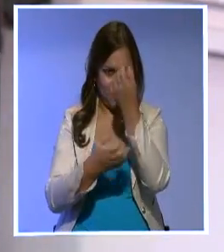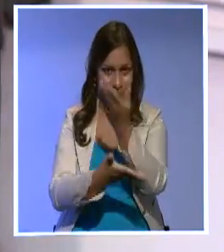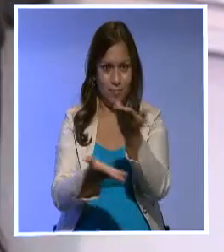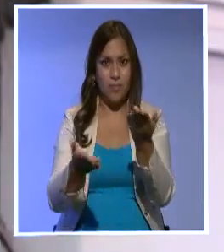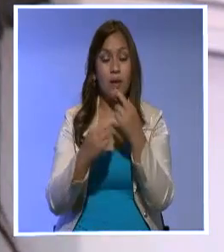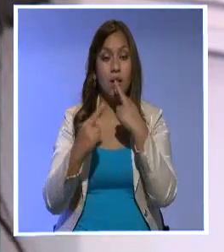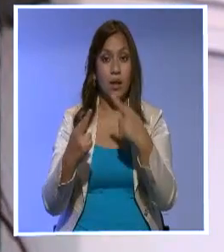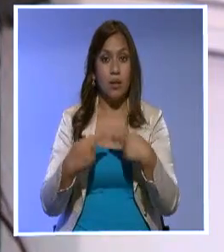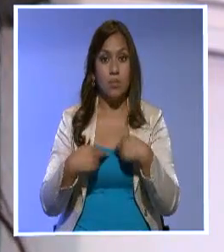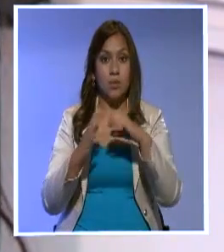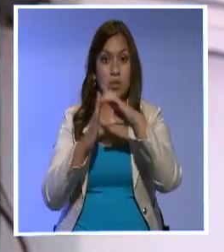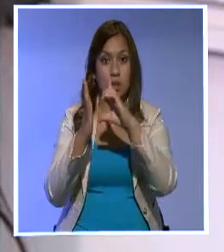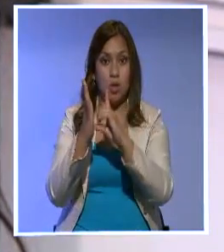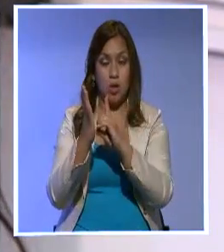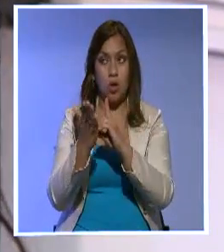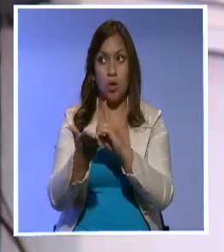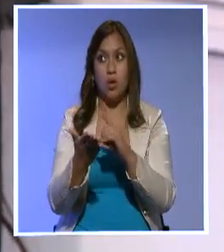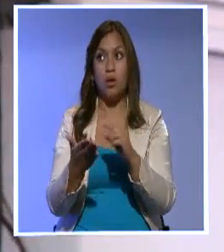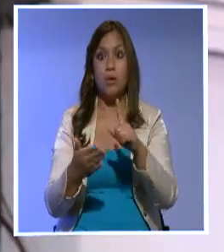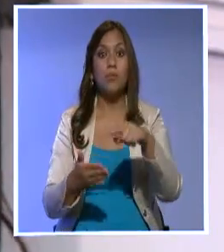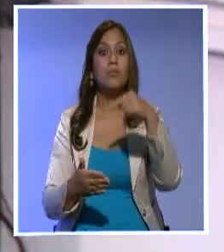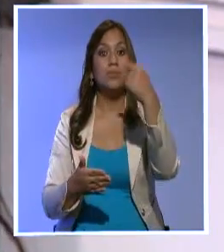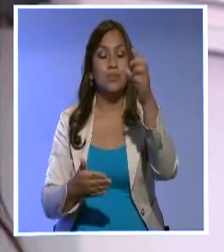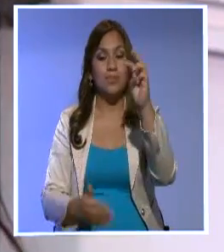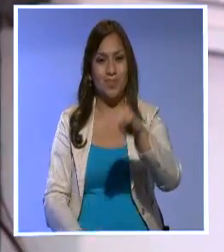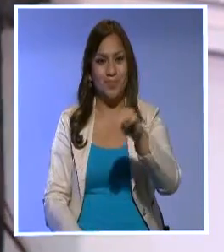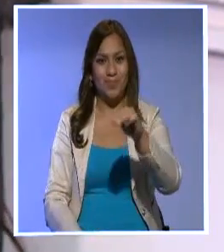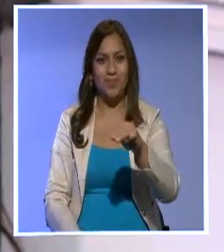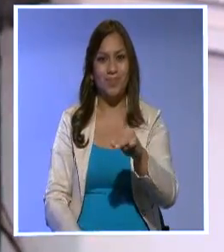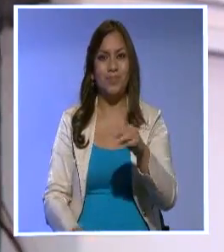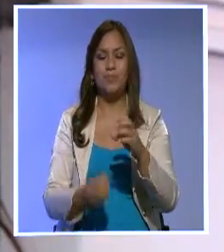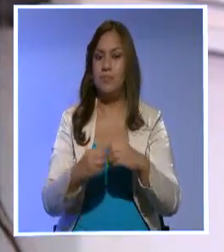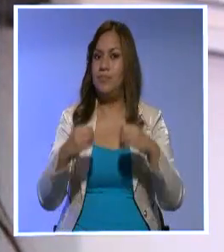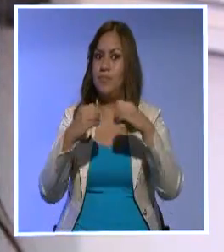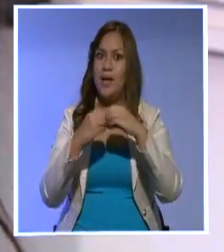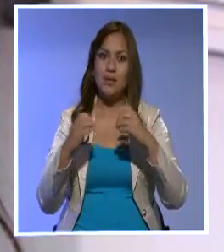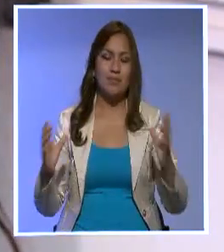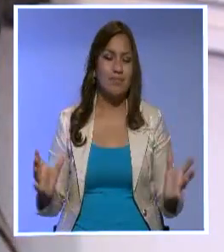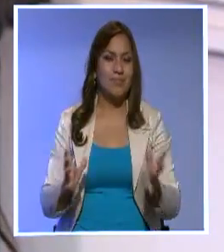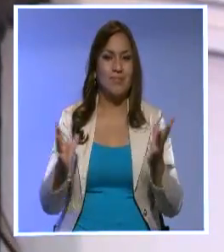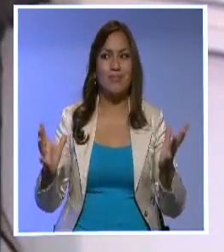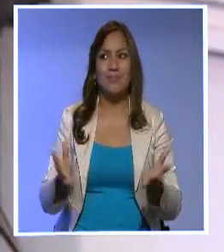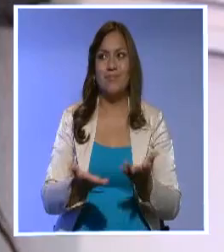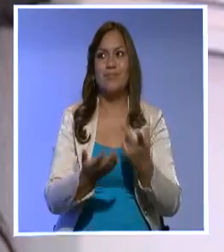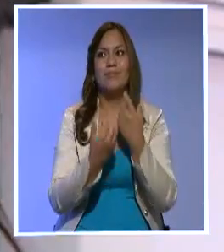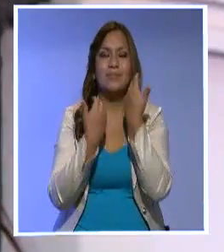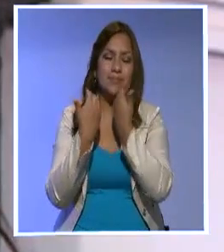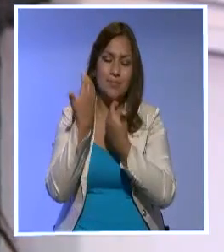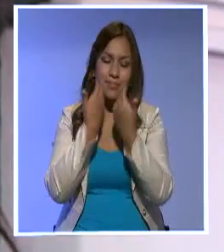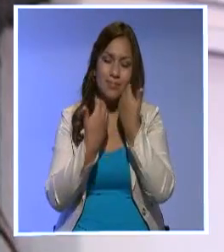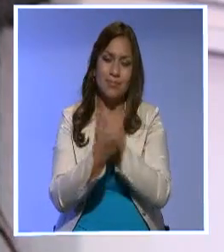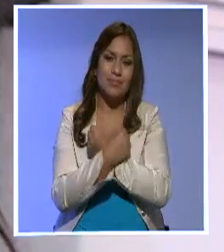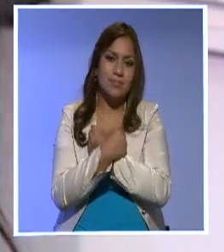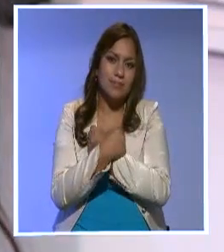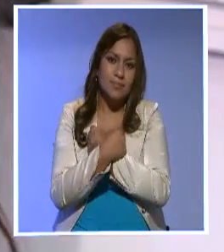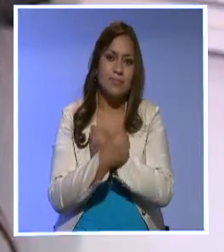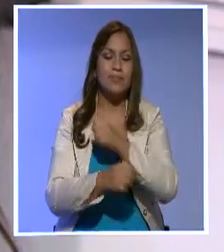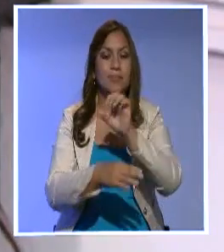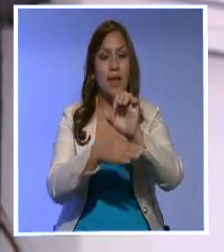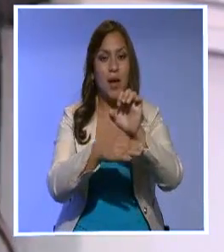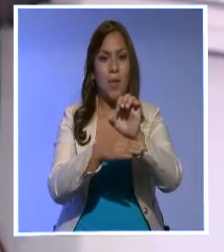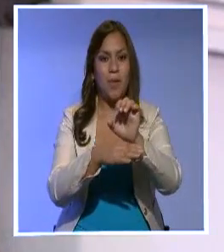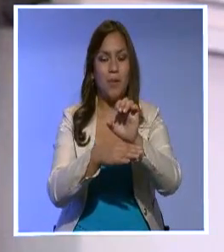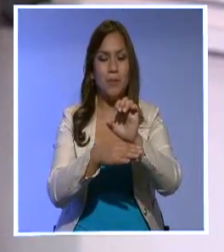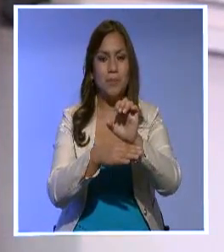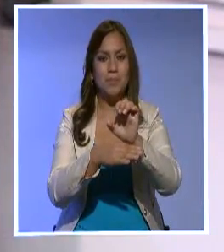resultados de nuestro código ambiental y hasta el próximo martes con muchísimo ánimo con mucho cariño con mucho amor a nuestra patria a